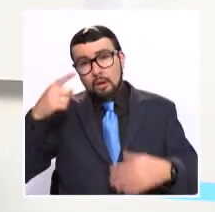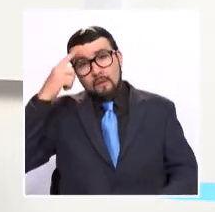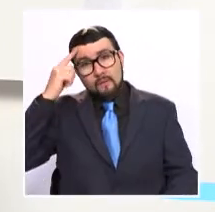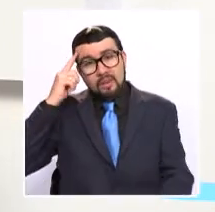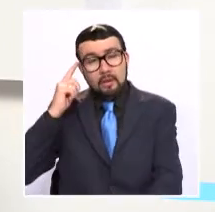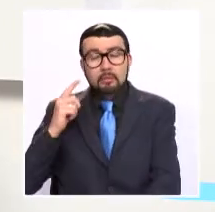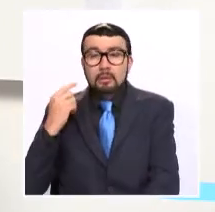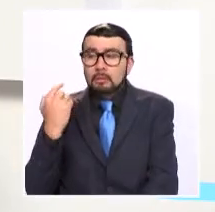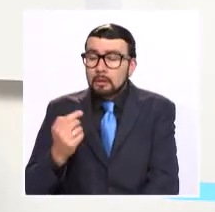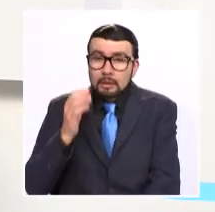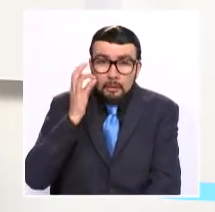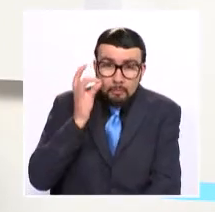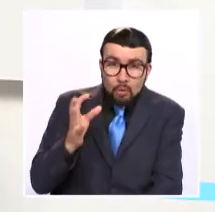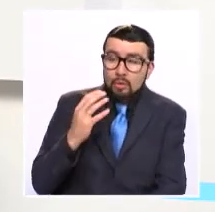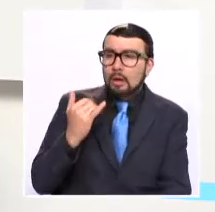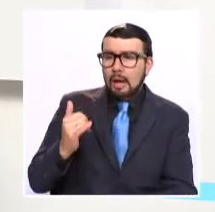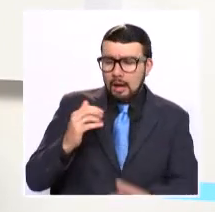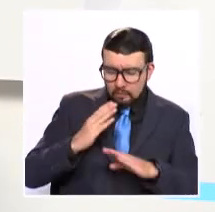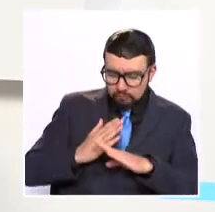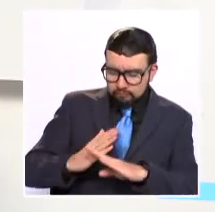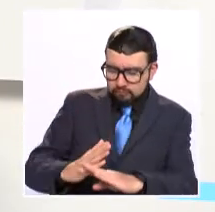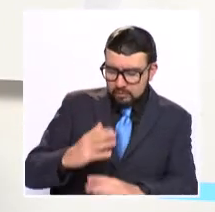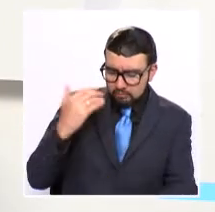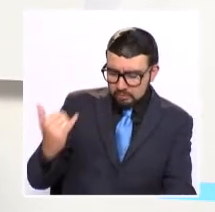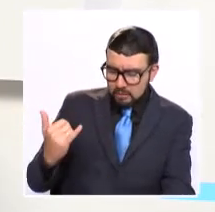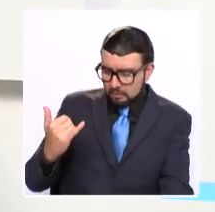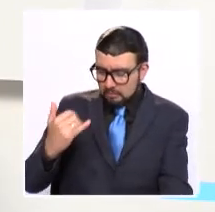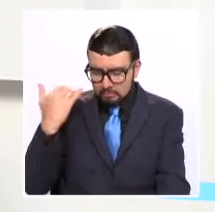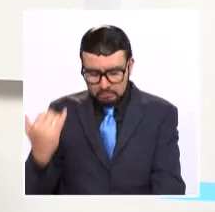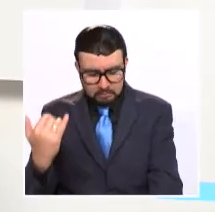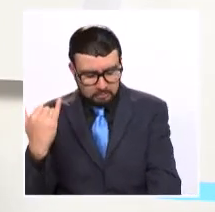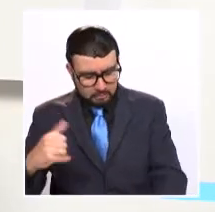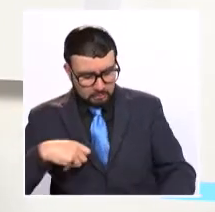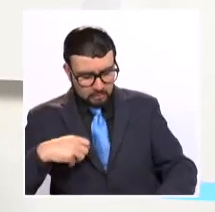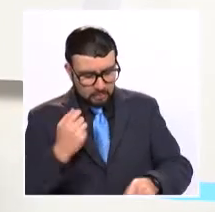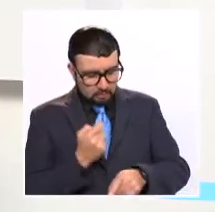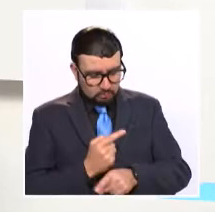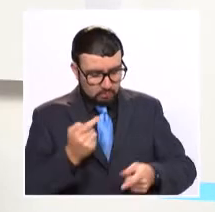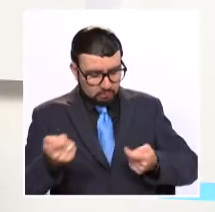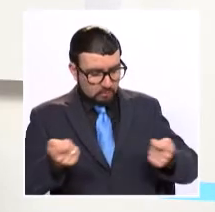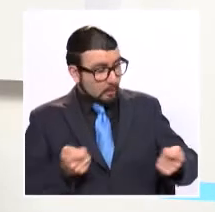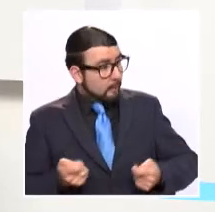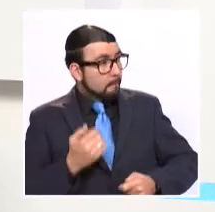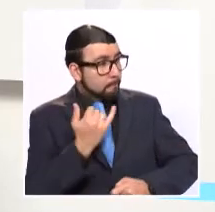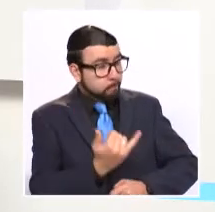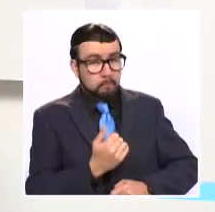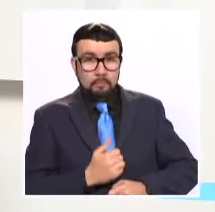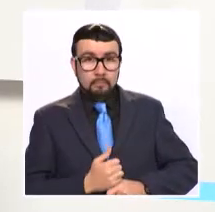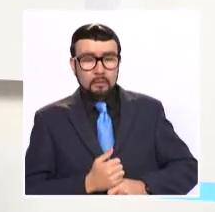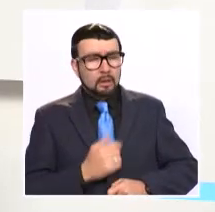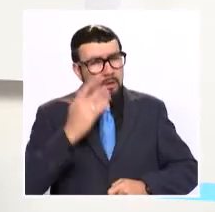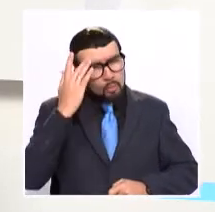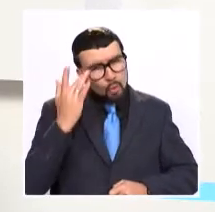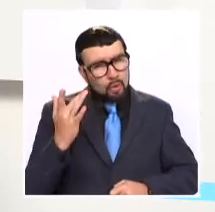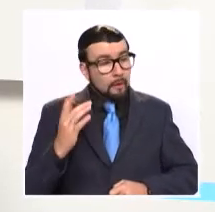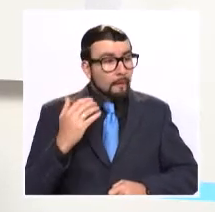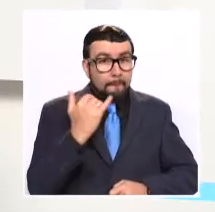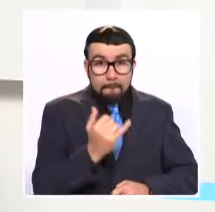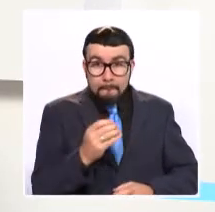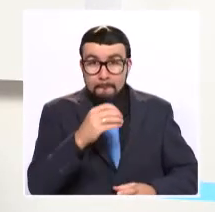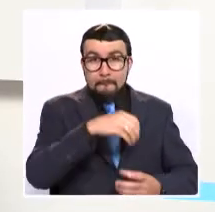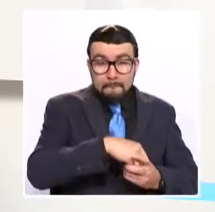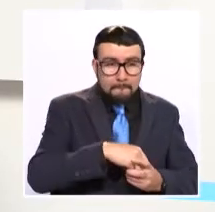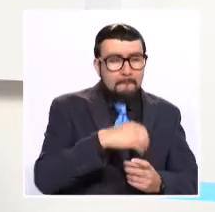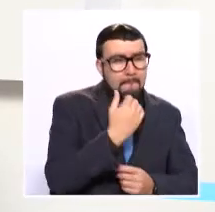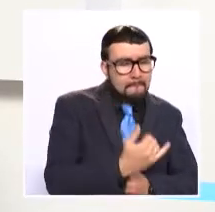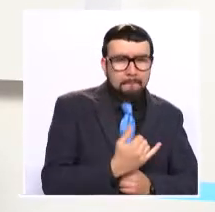de respuesta a la vacuna, y pues tal vez eso haber causado las convulsiones, porque realmente dentro de las reacciones